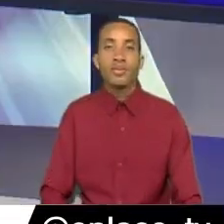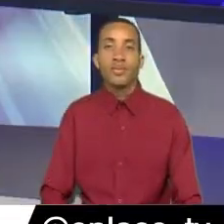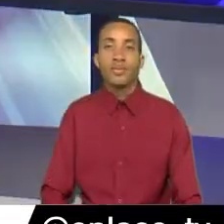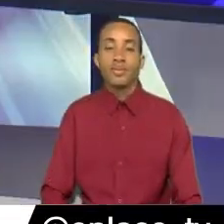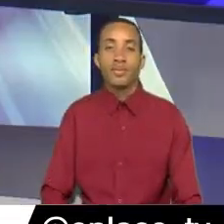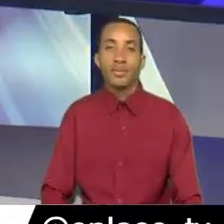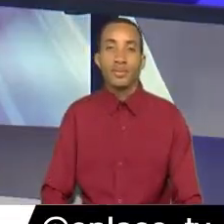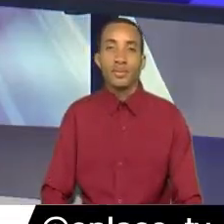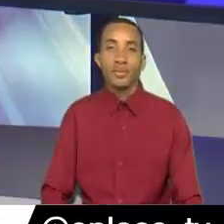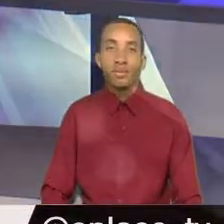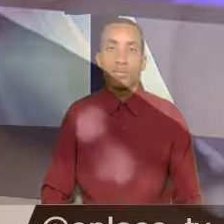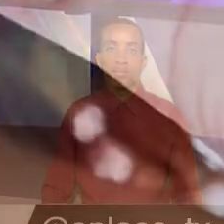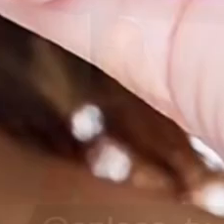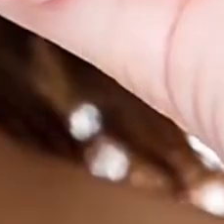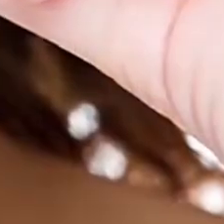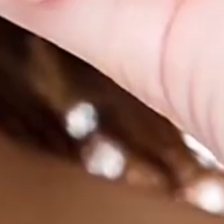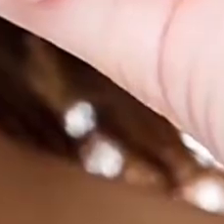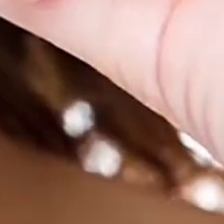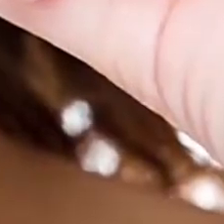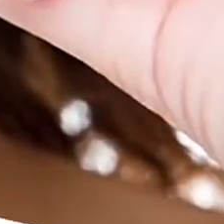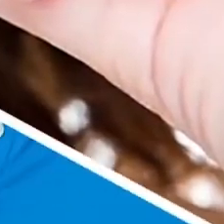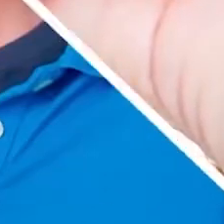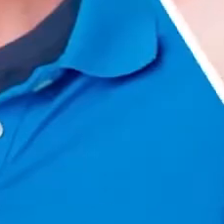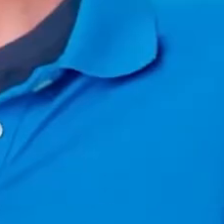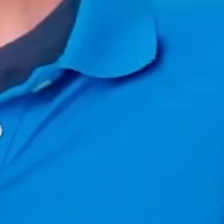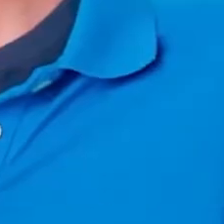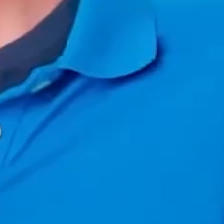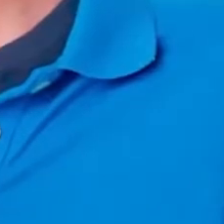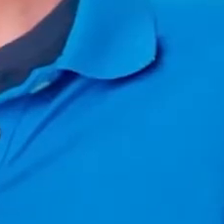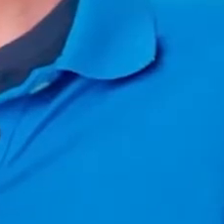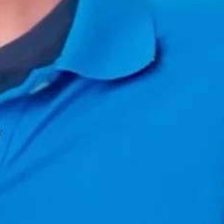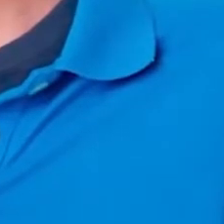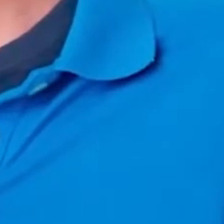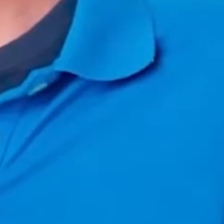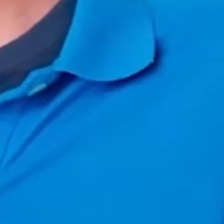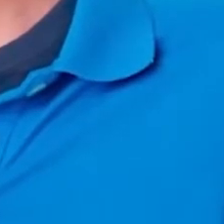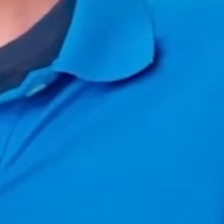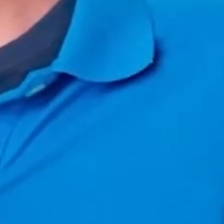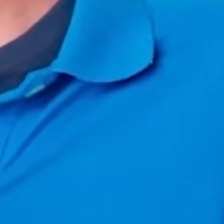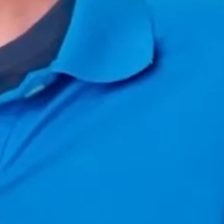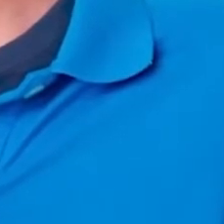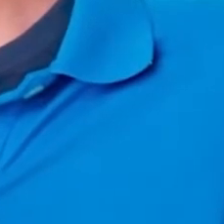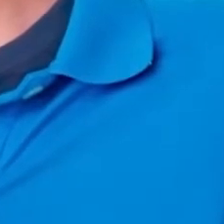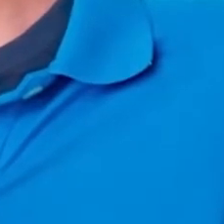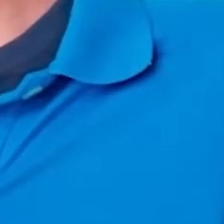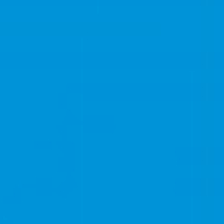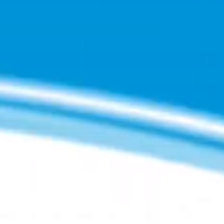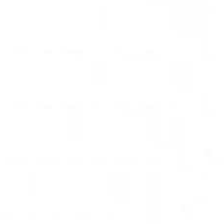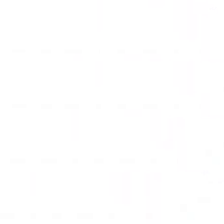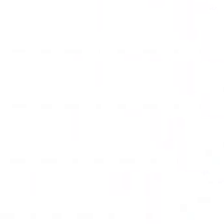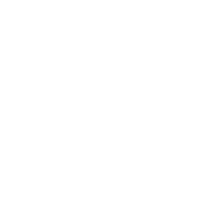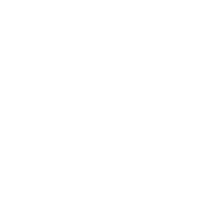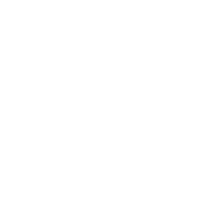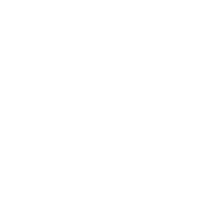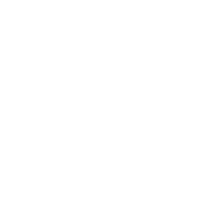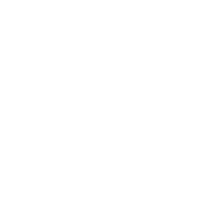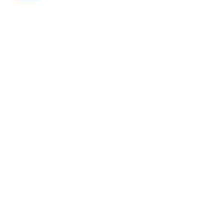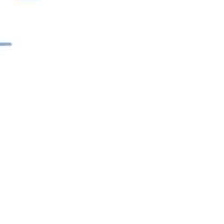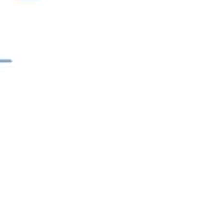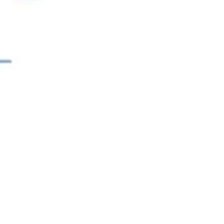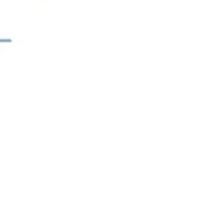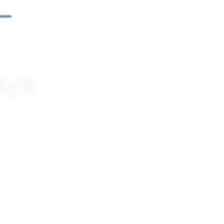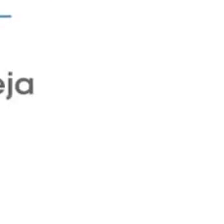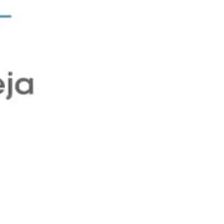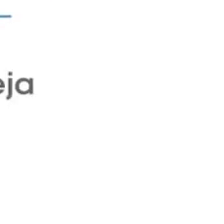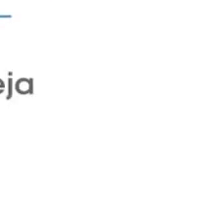Chrome dispone de todos los sistemas modernos y la última tecnología para adaptarse a tus gustos y presupuestos. No existe un límite